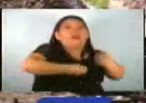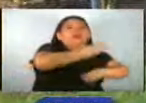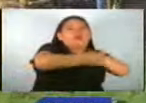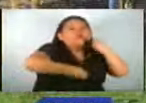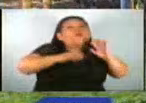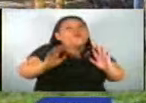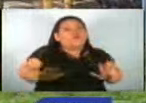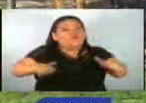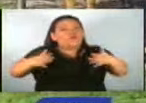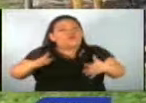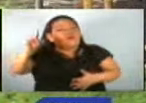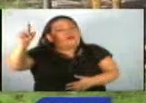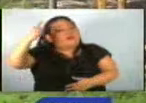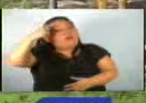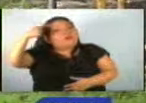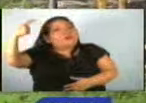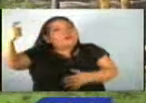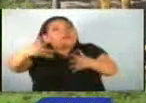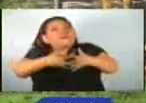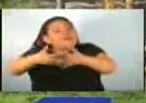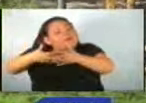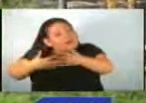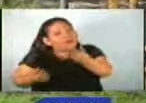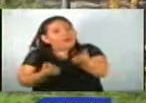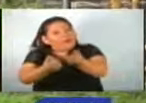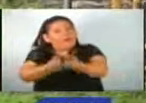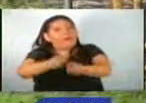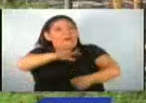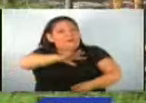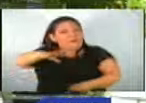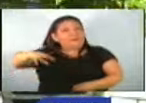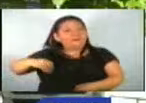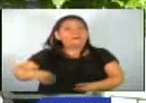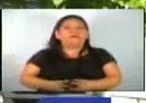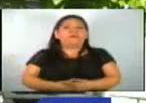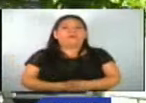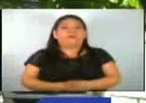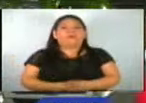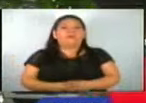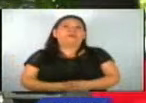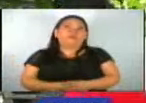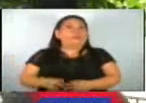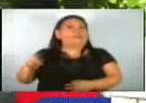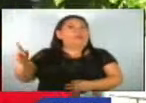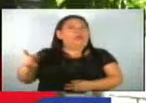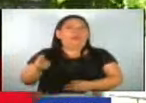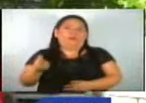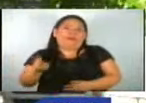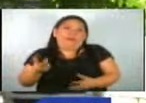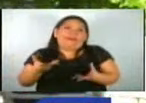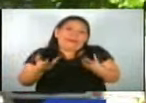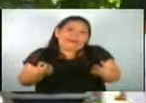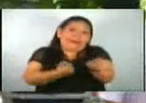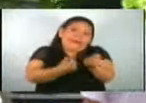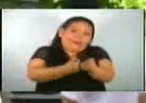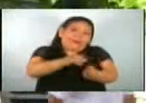que tenía, que era de sacar adelante a su familia. Era principalmente ayudar económicamente a